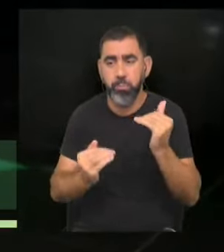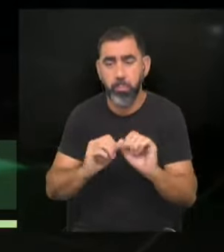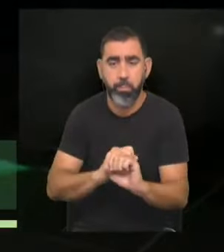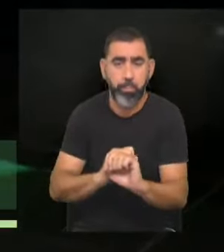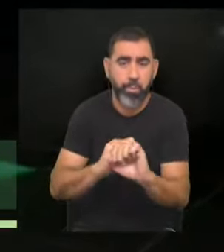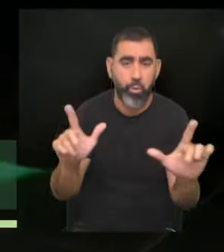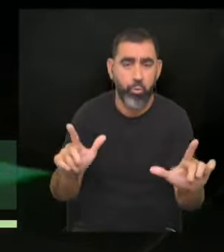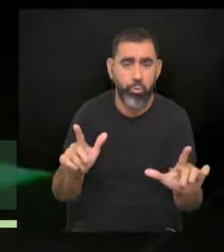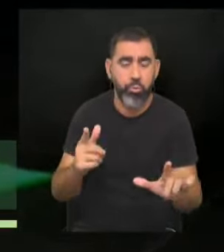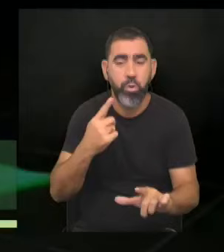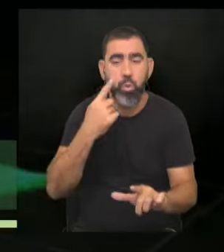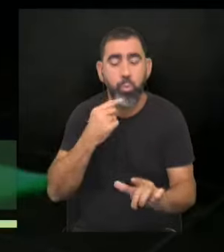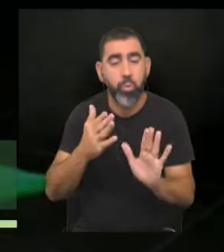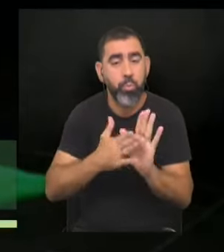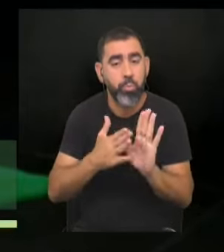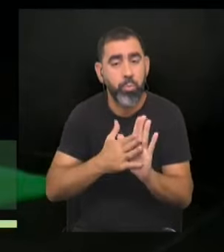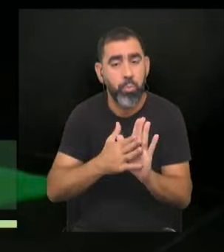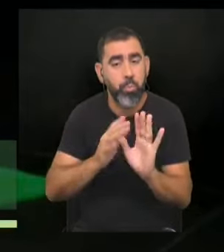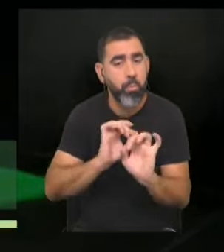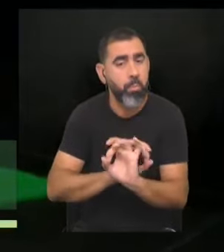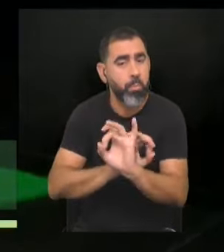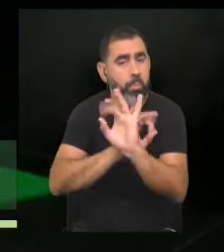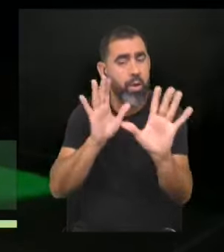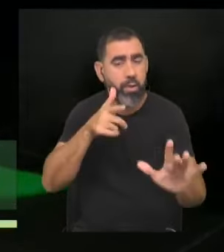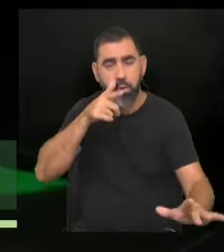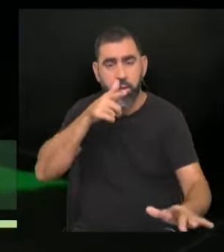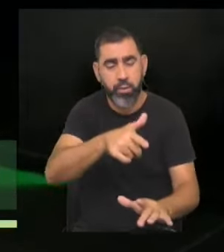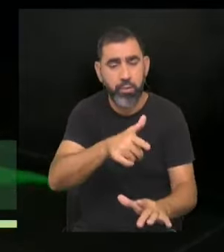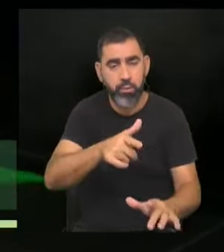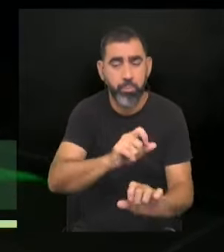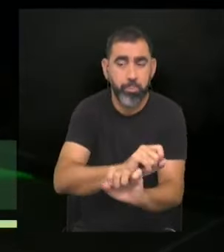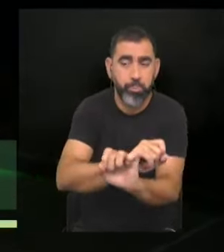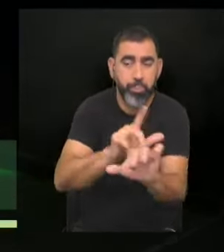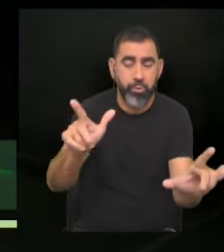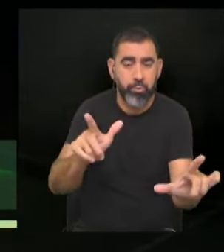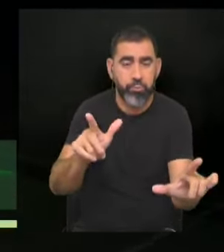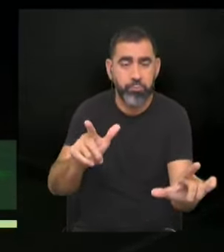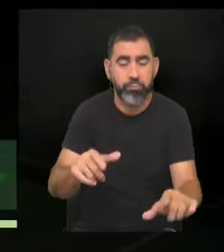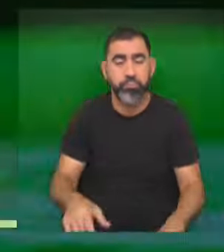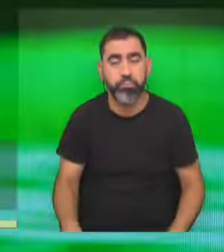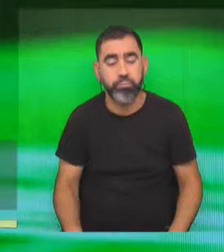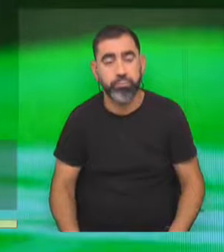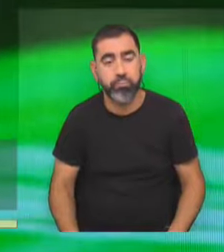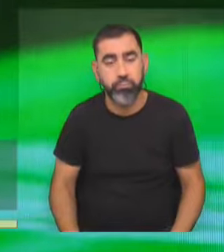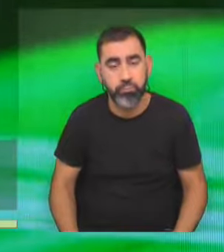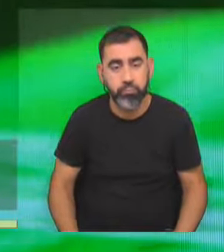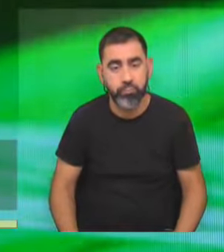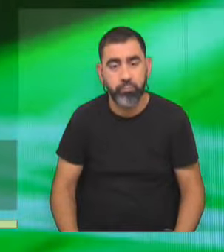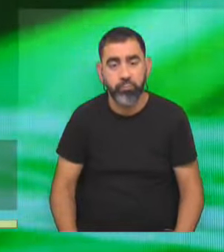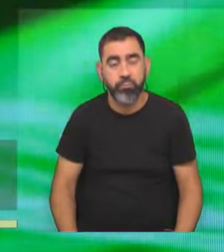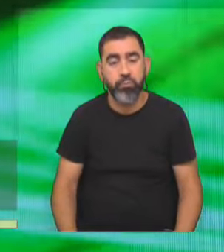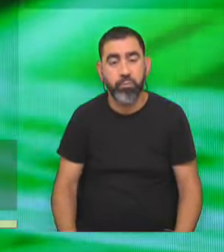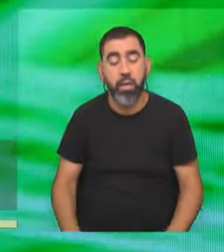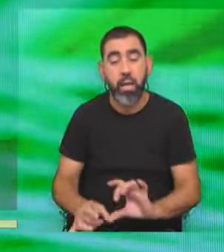o sea el indicador más evidente más tangible más directo de la eficiencia policial del trabajo policial es la